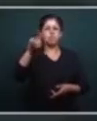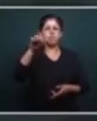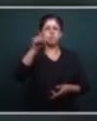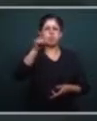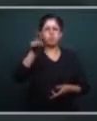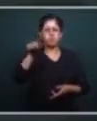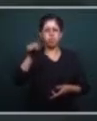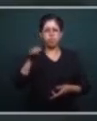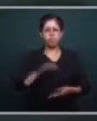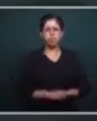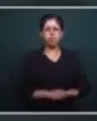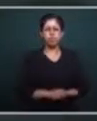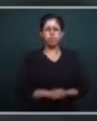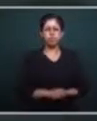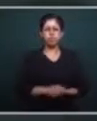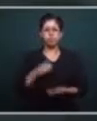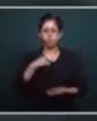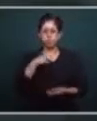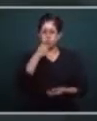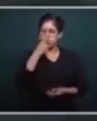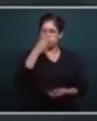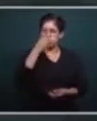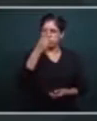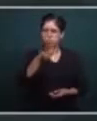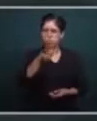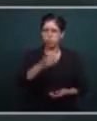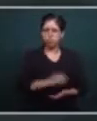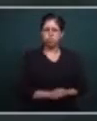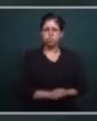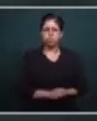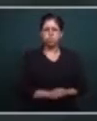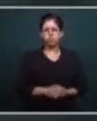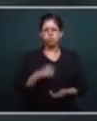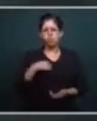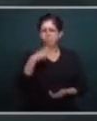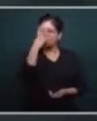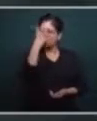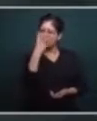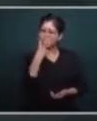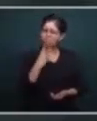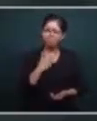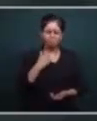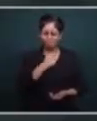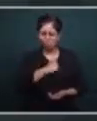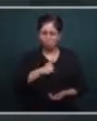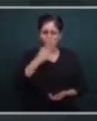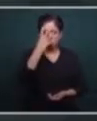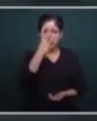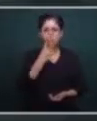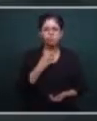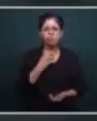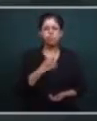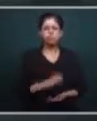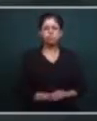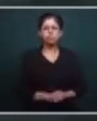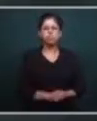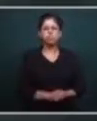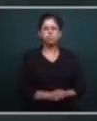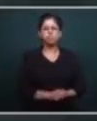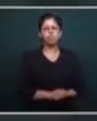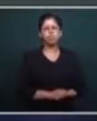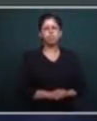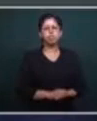reiterar mi pesar, mi tristeza por los